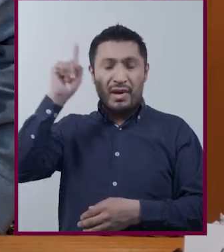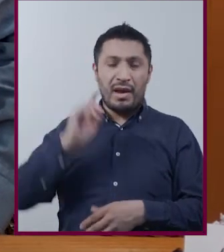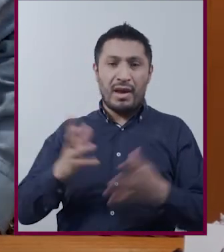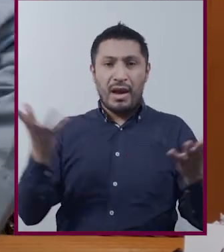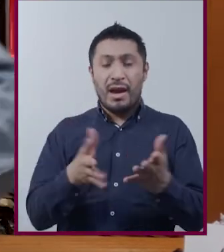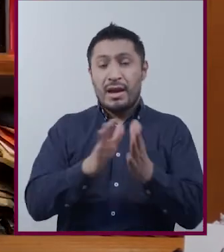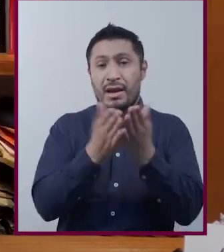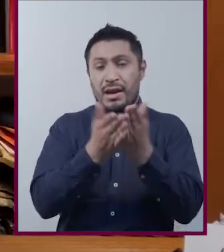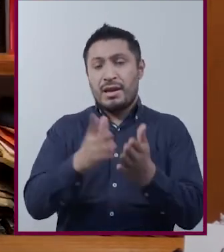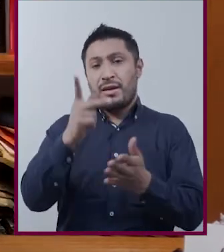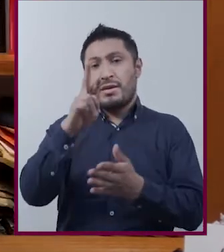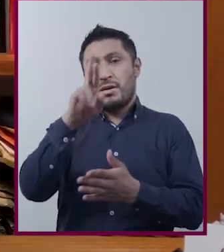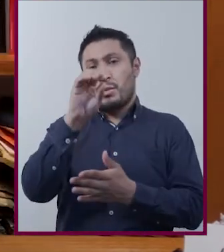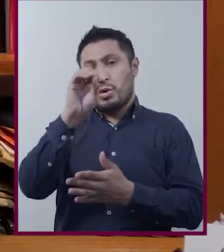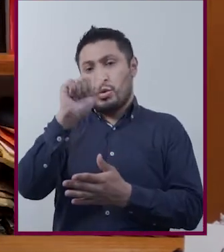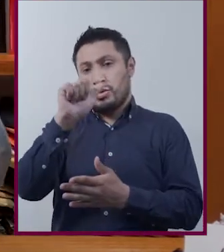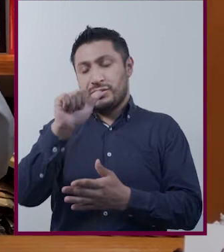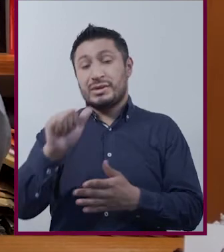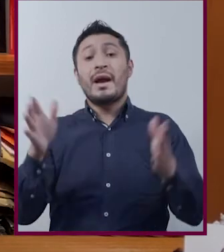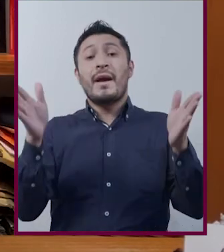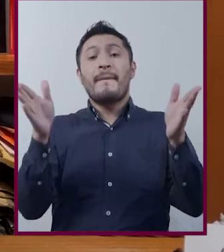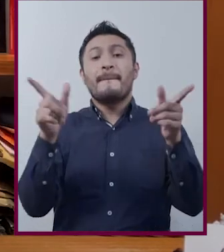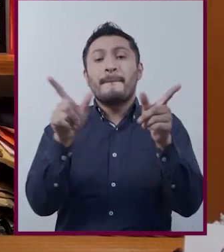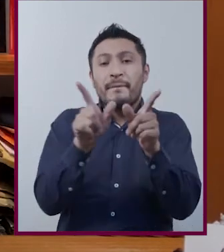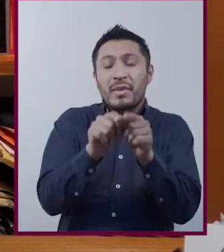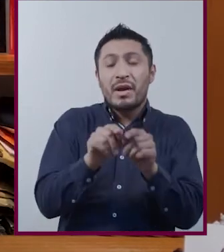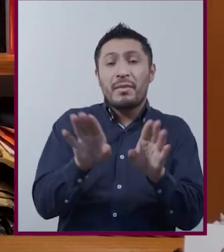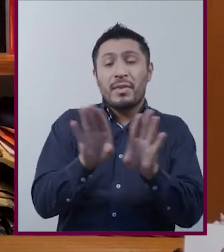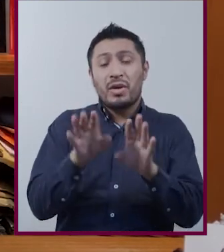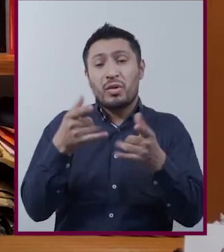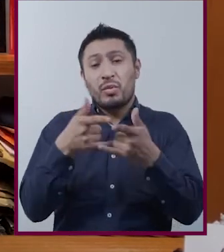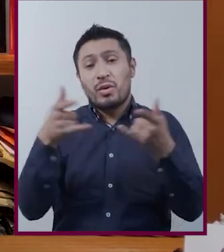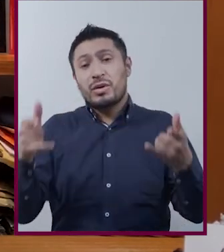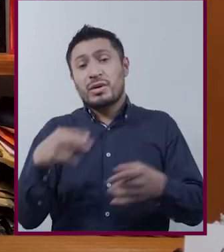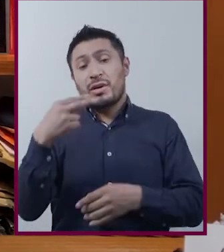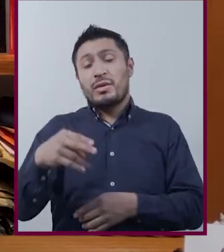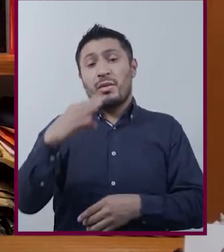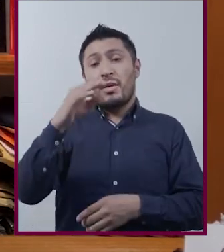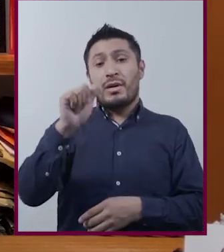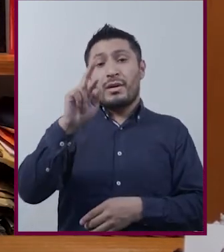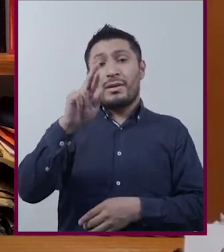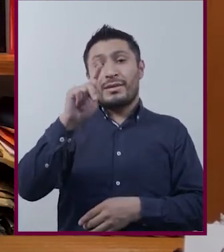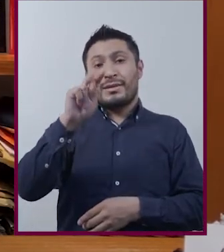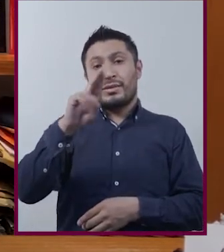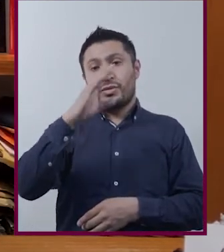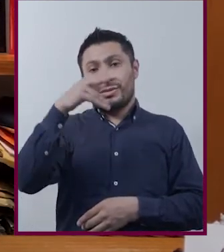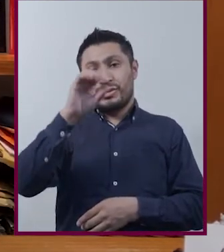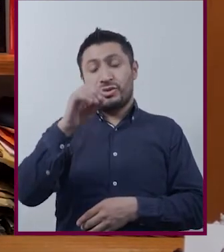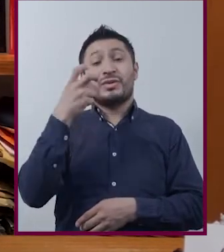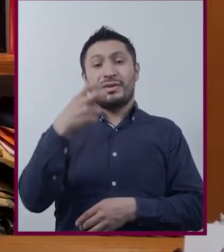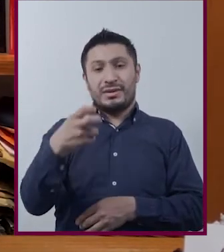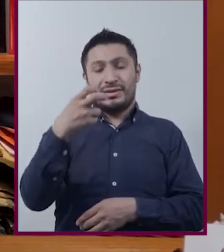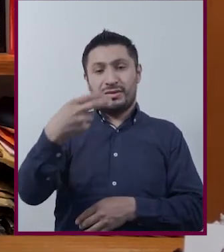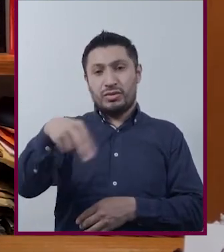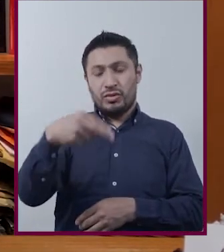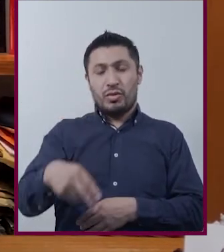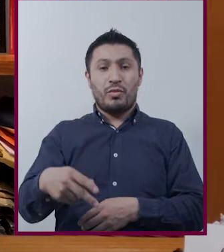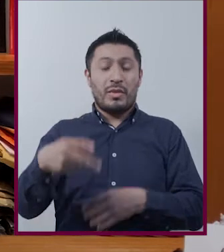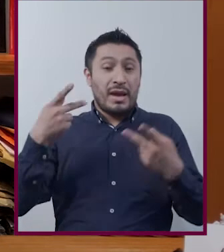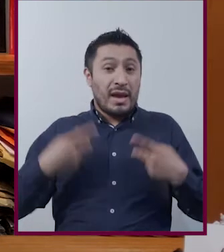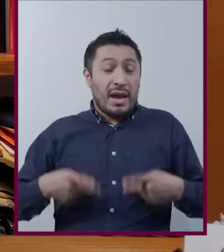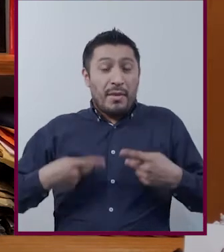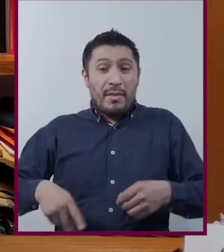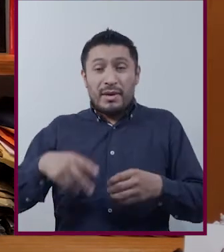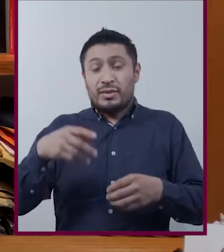Ella es autora de un libro de prosas breves, de relatos, que se llama Cartucho. Cartucho